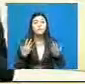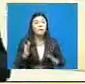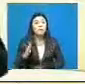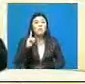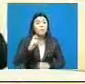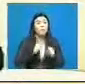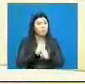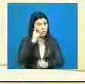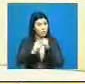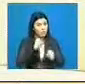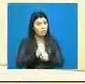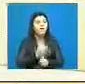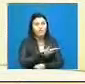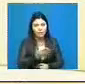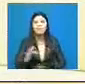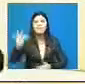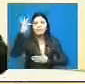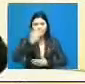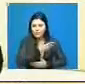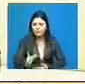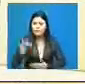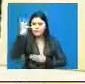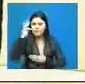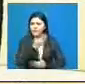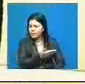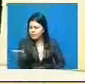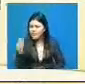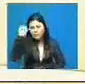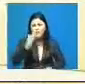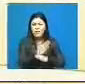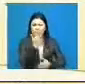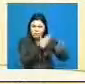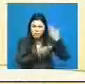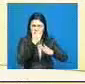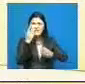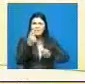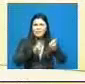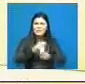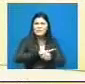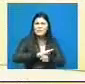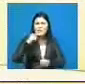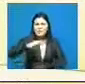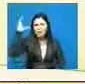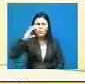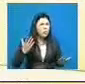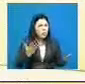un año, y ustedes son testigos, cuando veíamos y evaluábamos la situación económica del país,